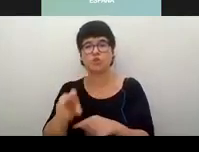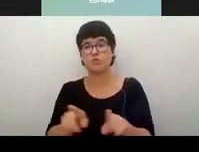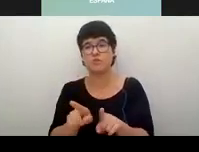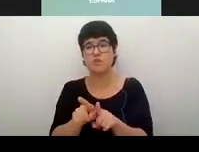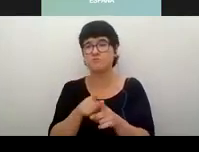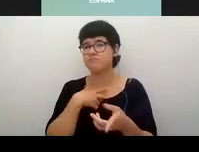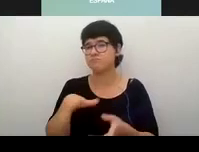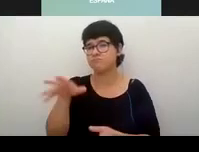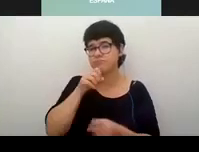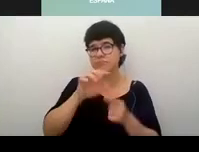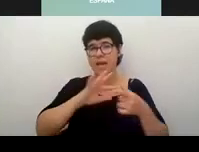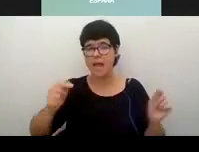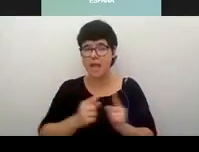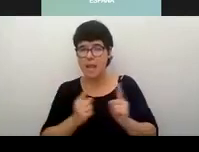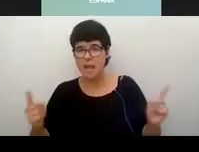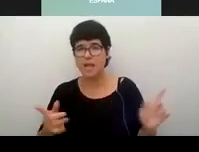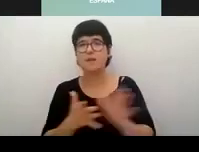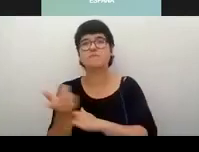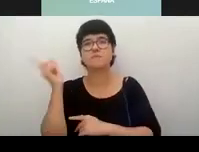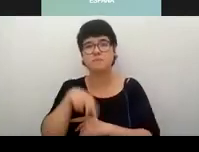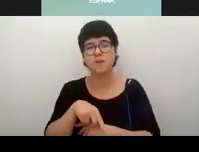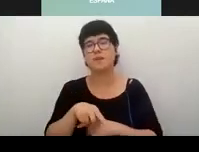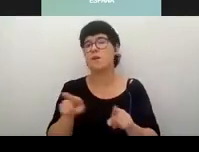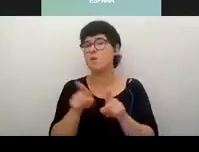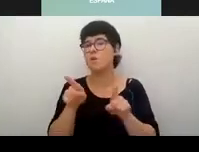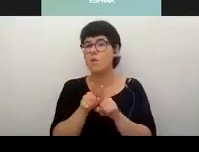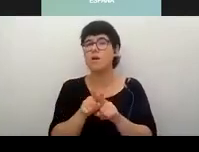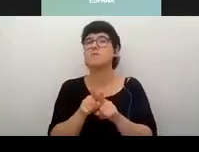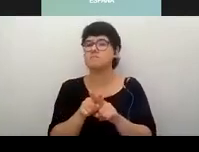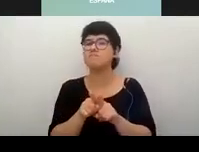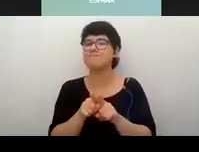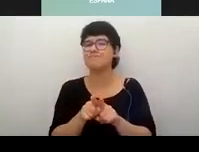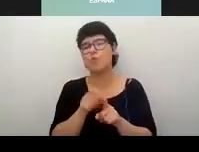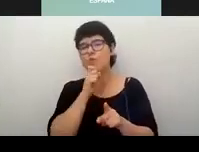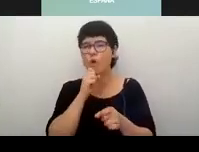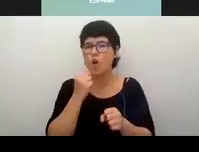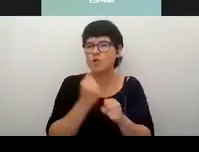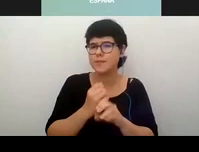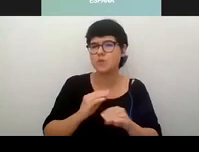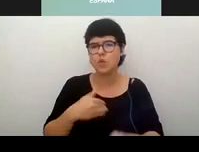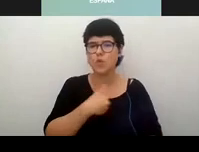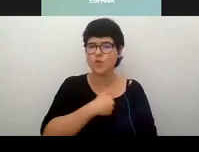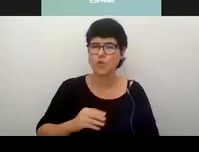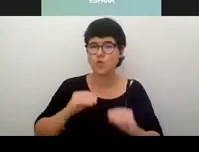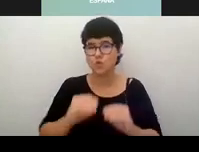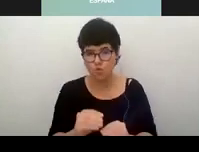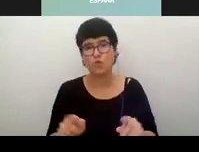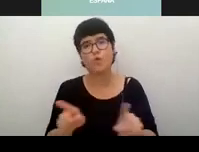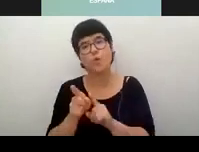demás, actúa como prebiótico. Es súper interesante también para el ejercicio